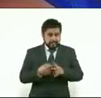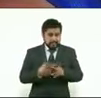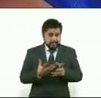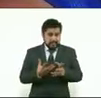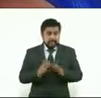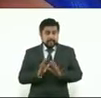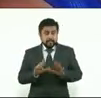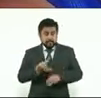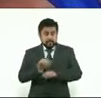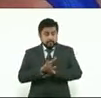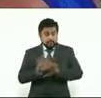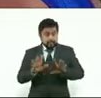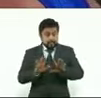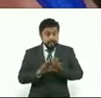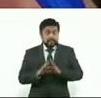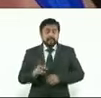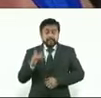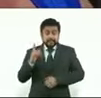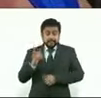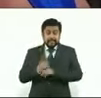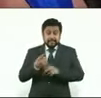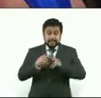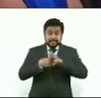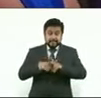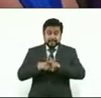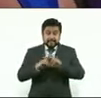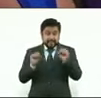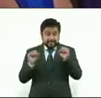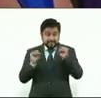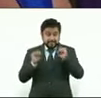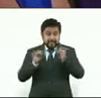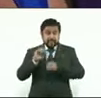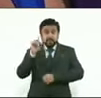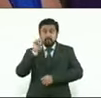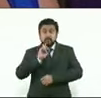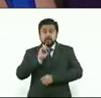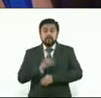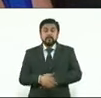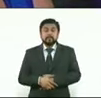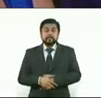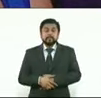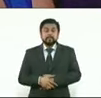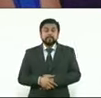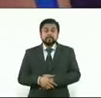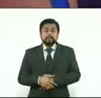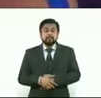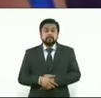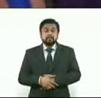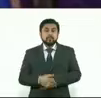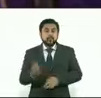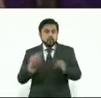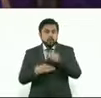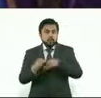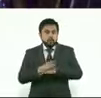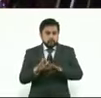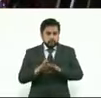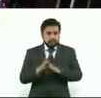e iniciamos con la carrera de la rama femenil. Así es que a tomar todos sus